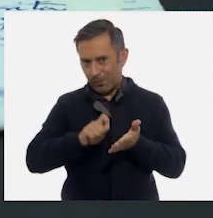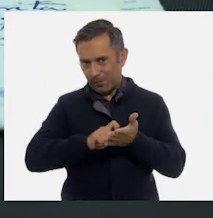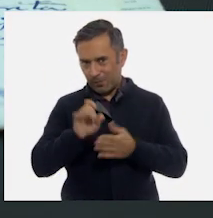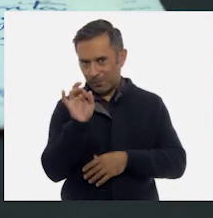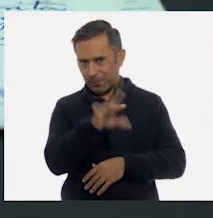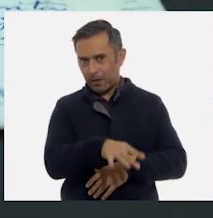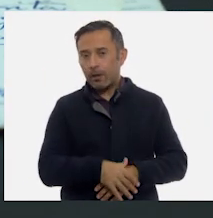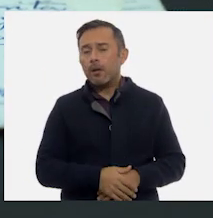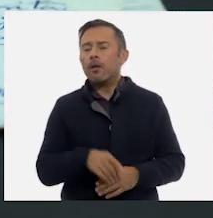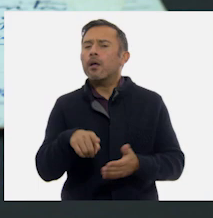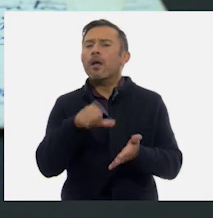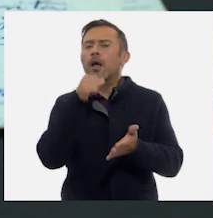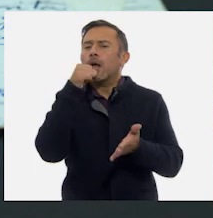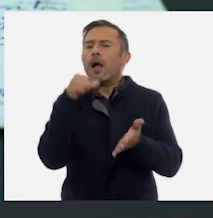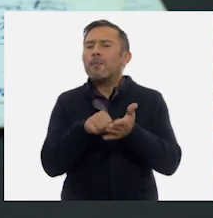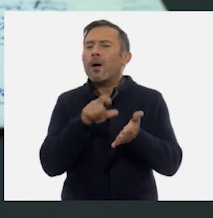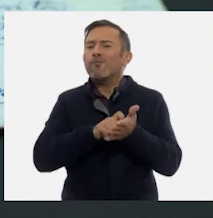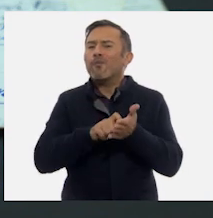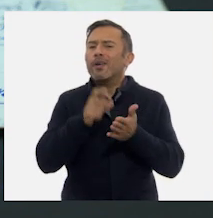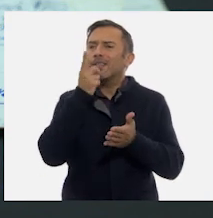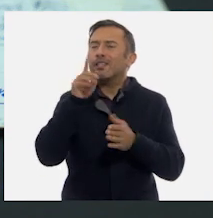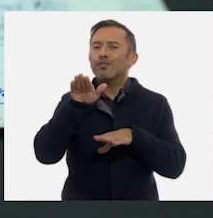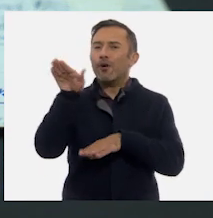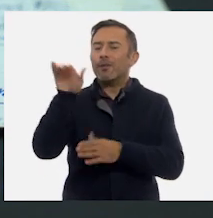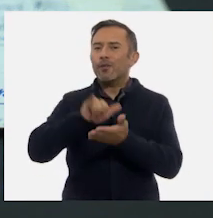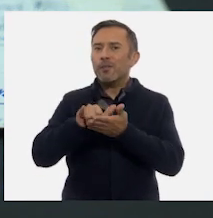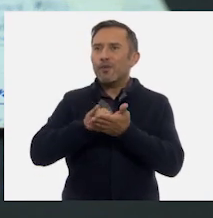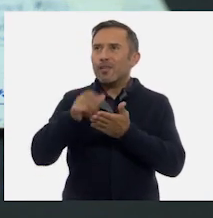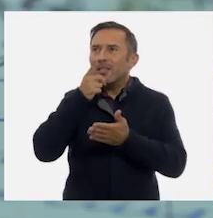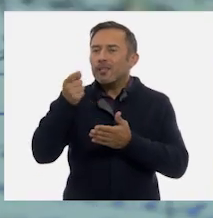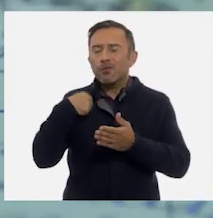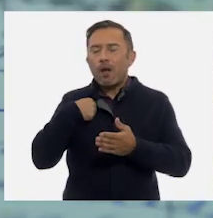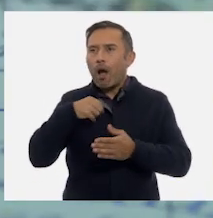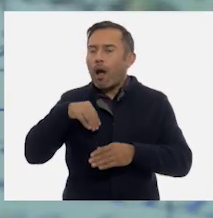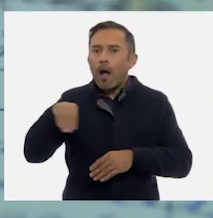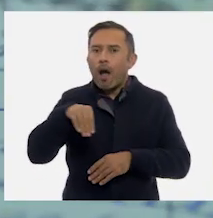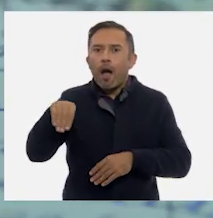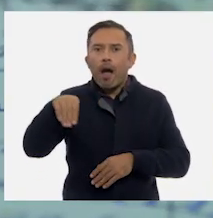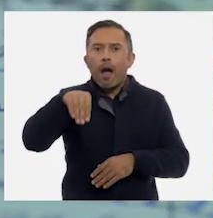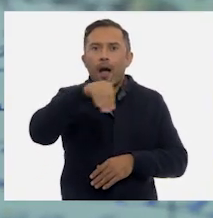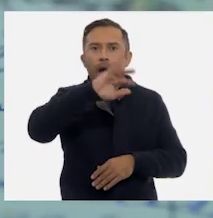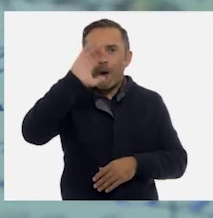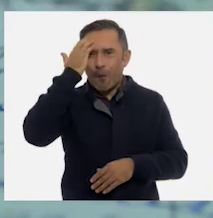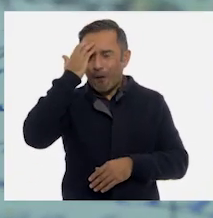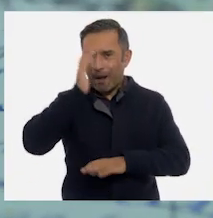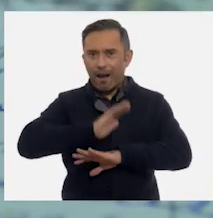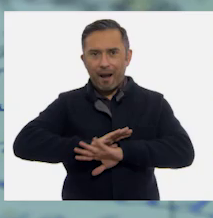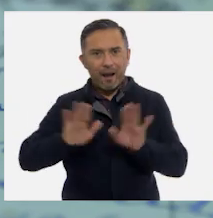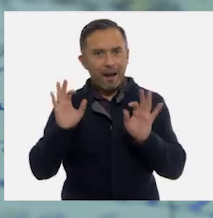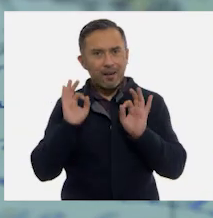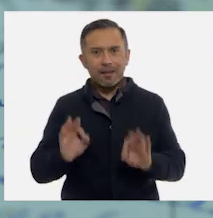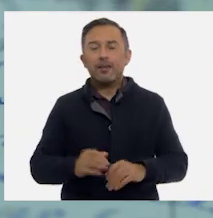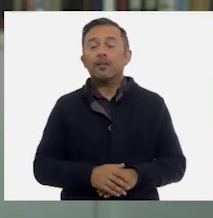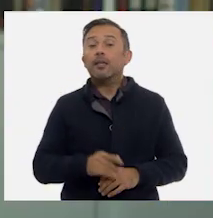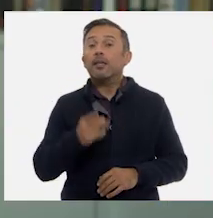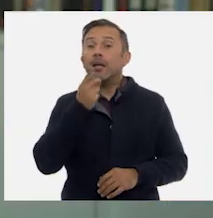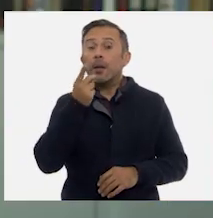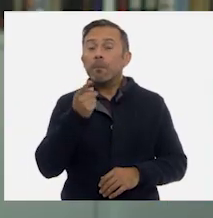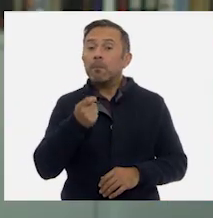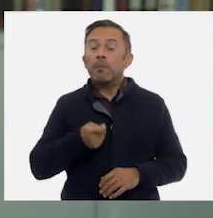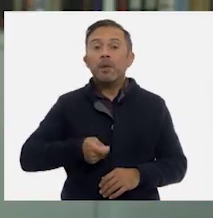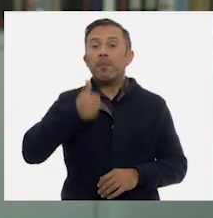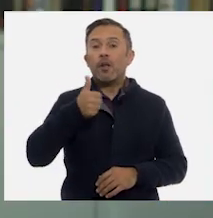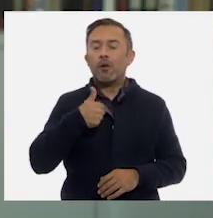habla de Nueva York y dice, me comí Nueva York, quiere decir que ella tenía primero una